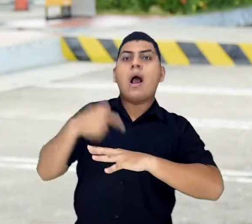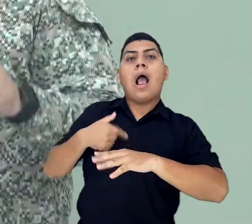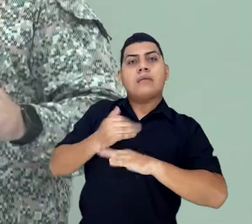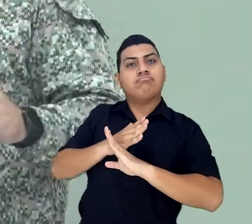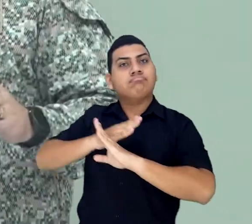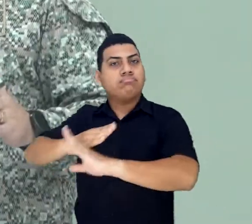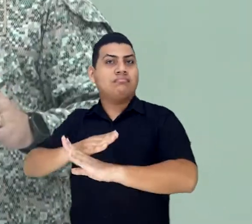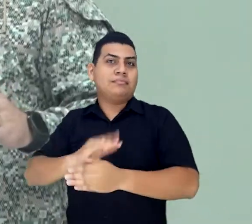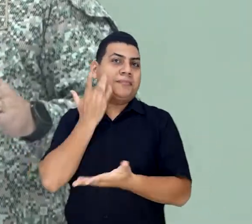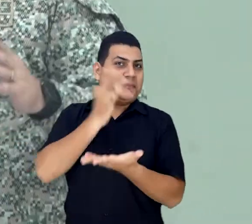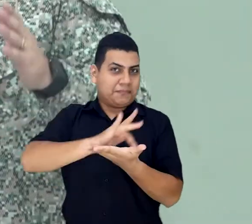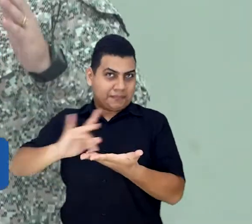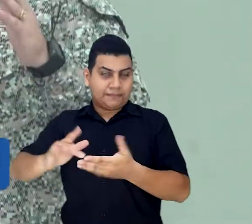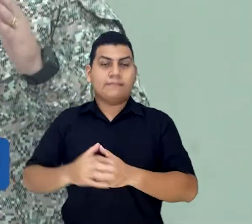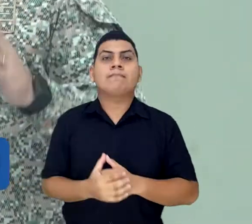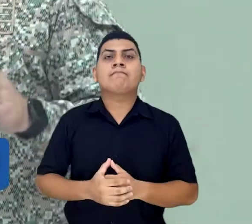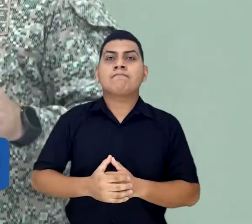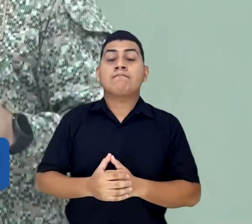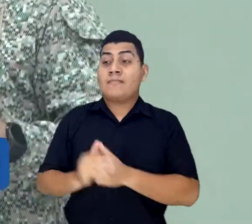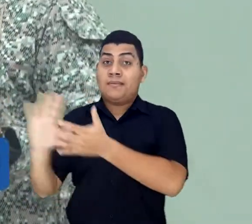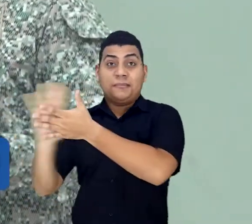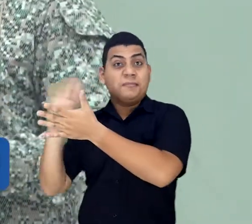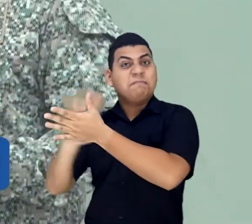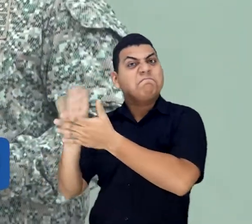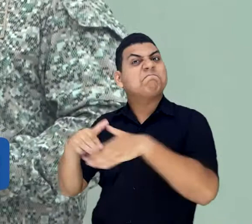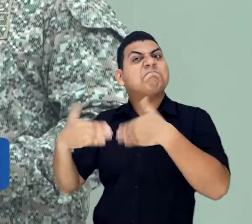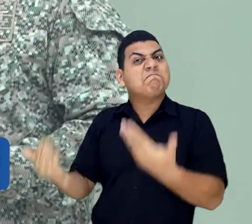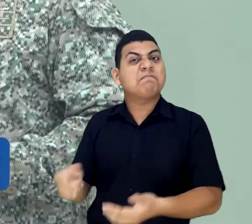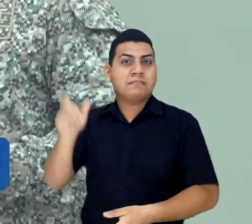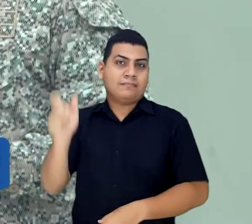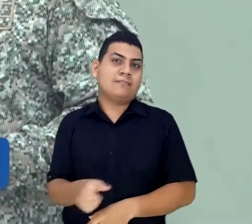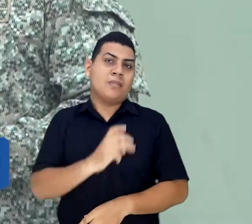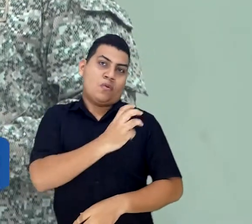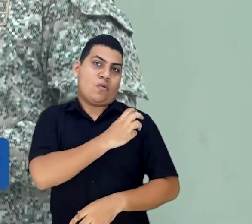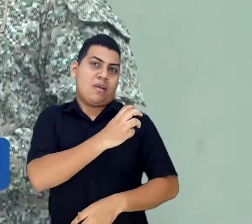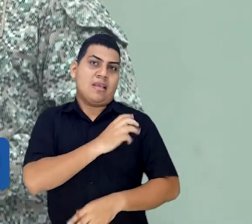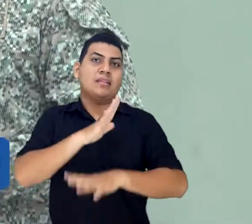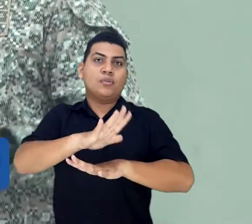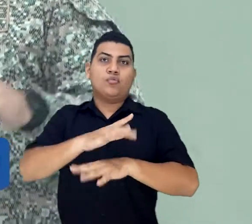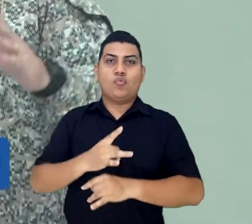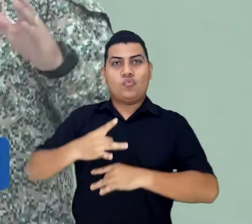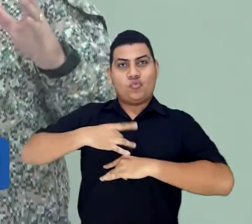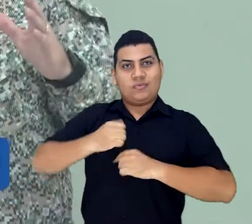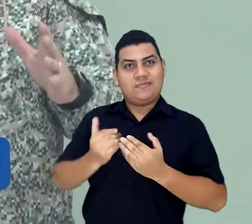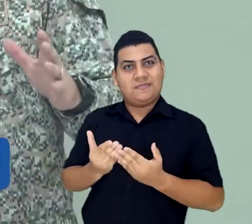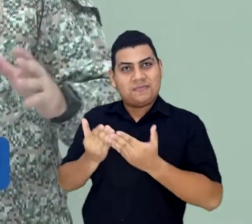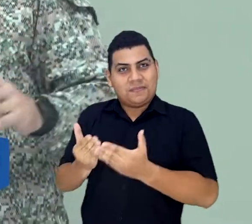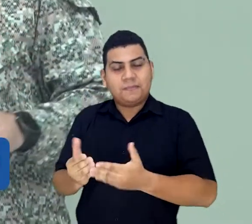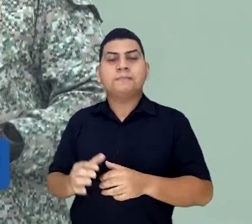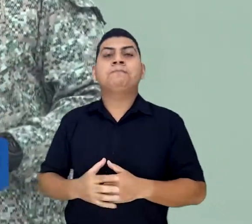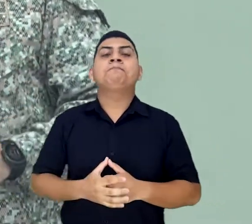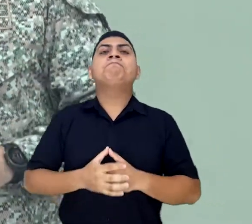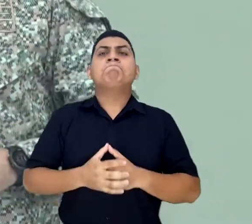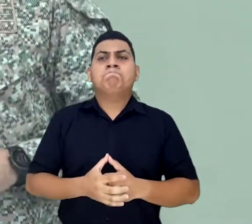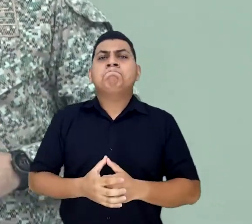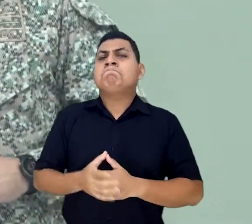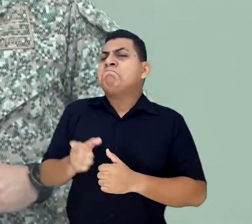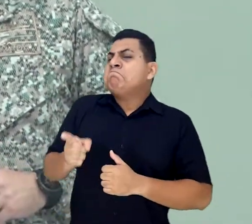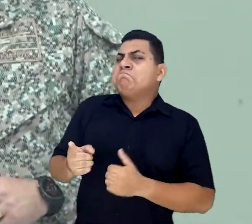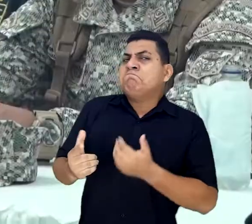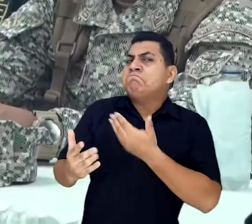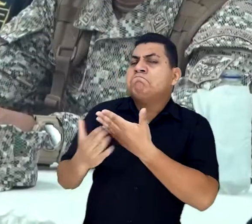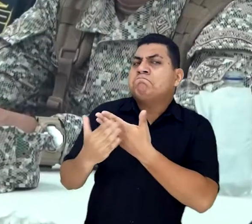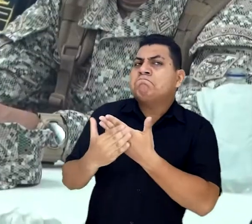explotar. La información fue suministrada por el contraalmirante Juan Ricardo Rosso Obregón, comandante de la Fuerza Naval